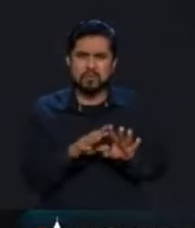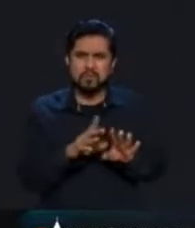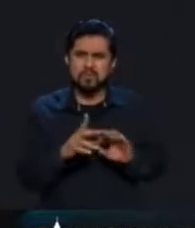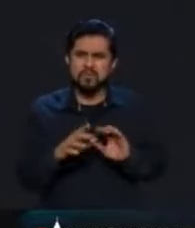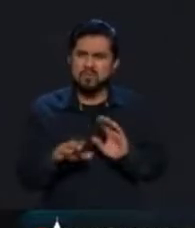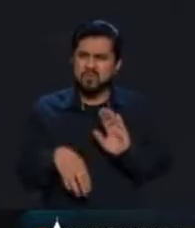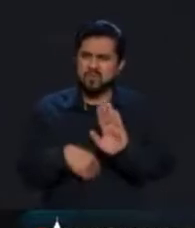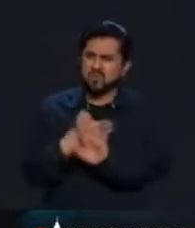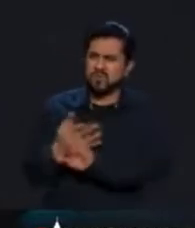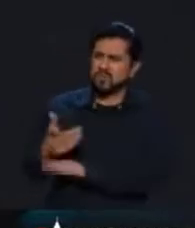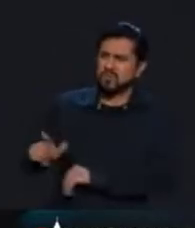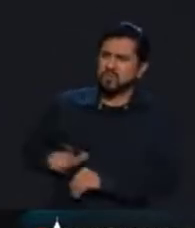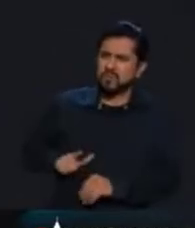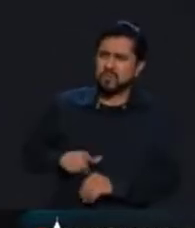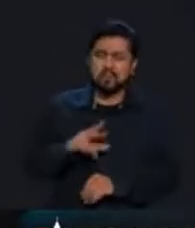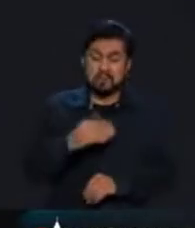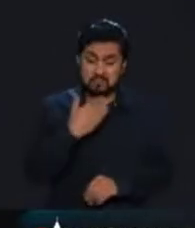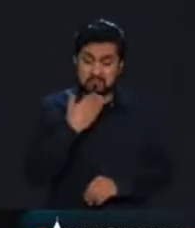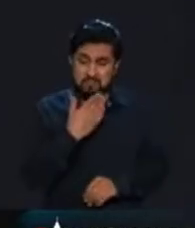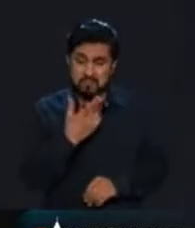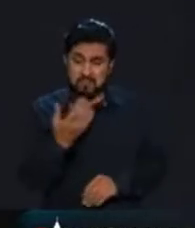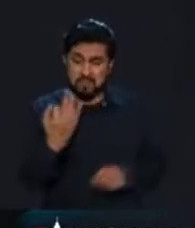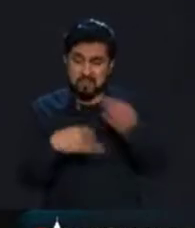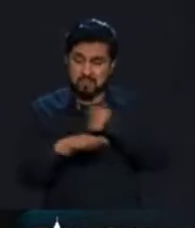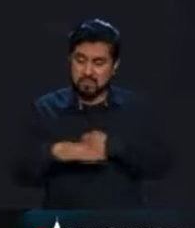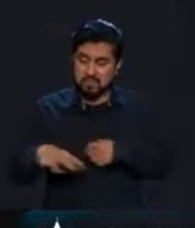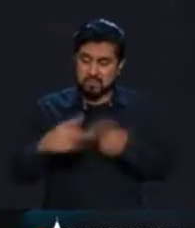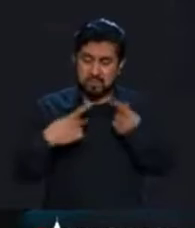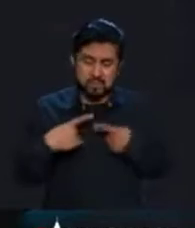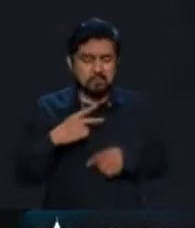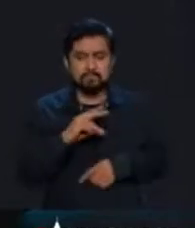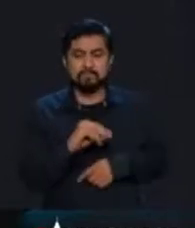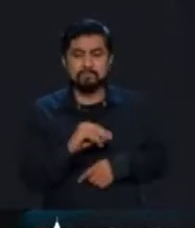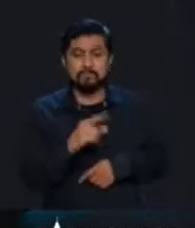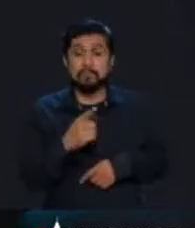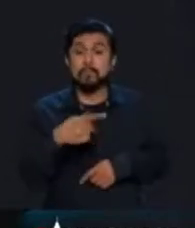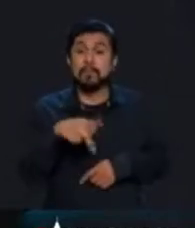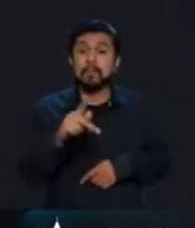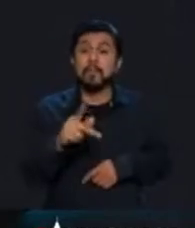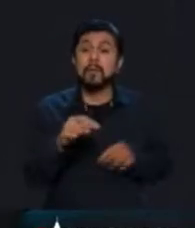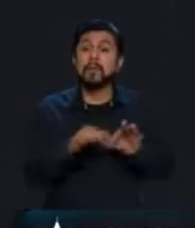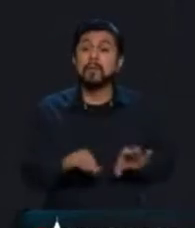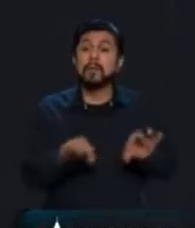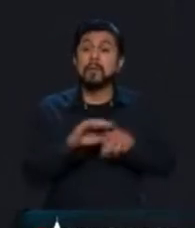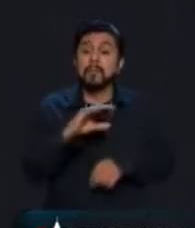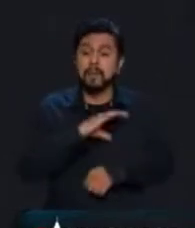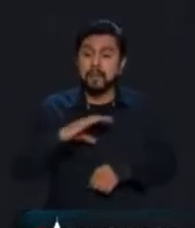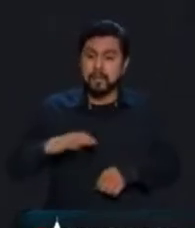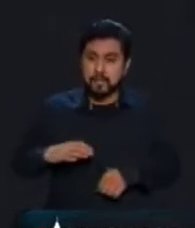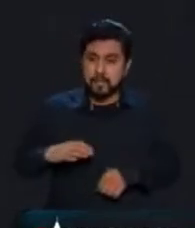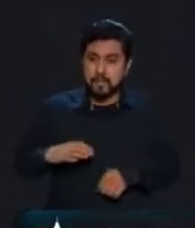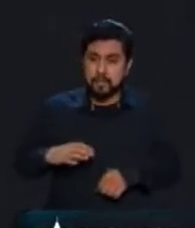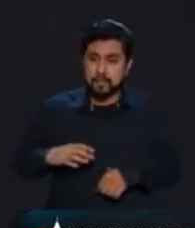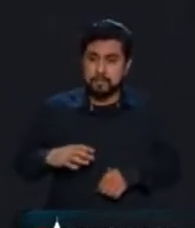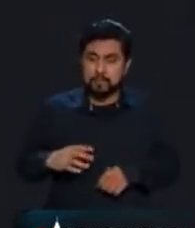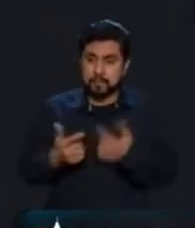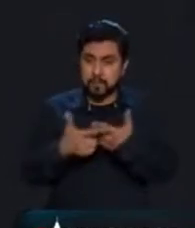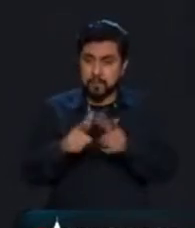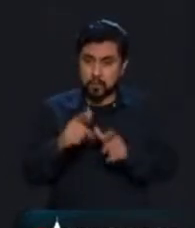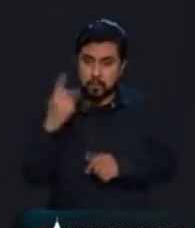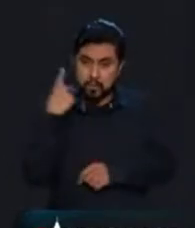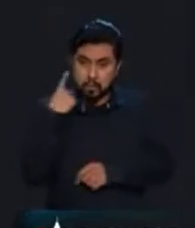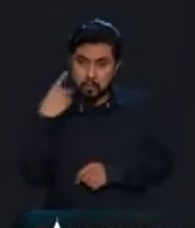el electorado, al final hay un tema de candidatos. Y el proceso que ha seguido Morena, digo, sí, sin